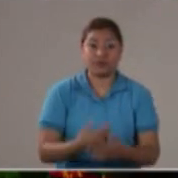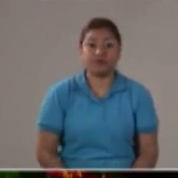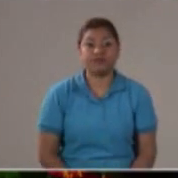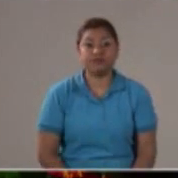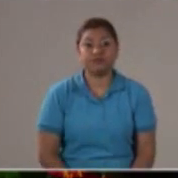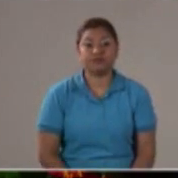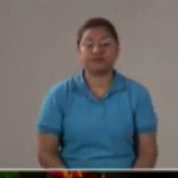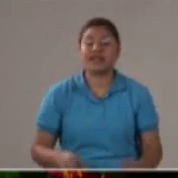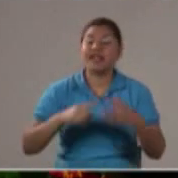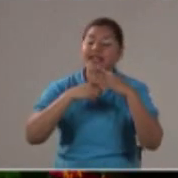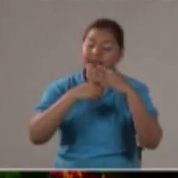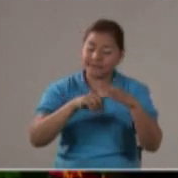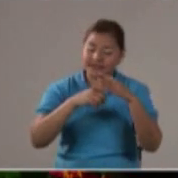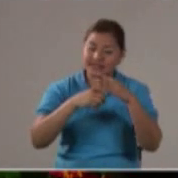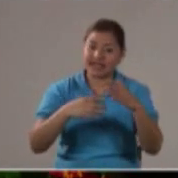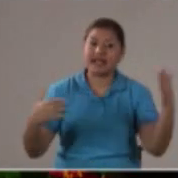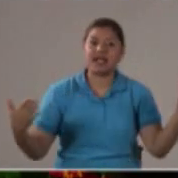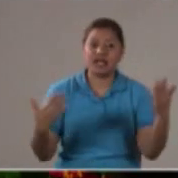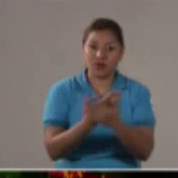Empezar de nuevo.